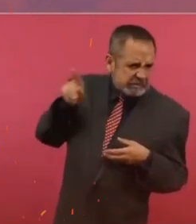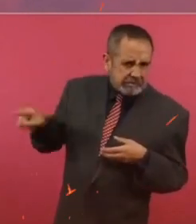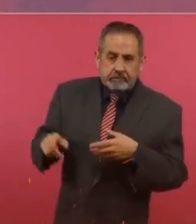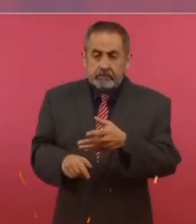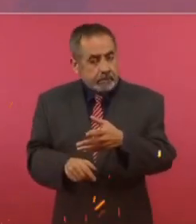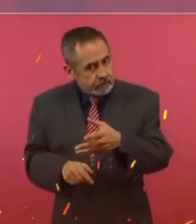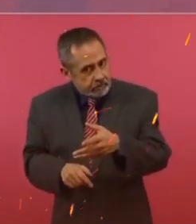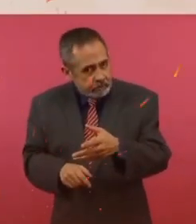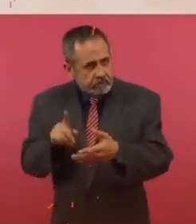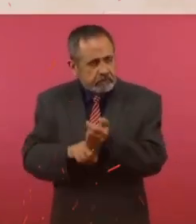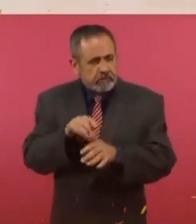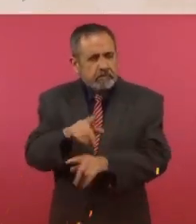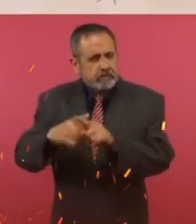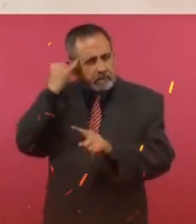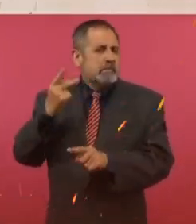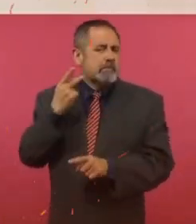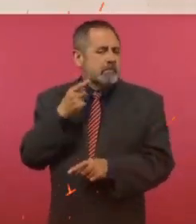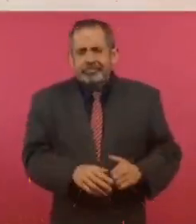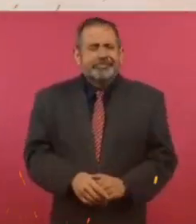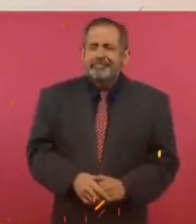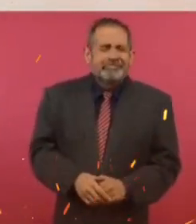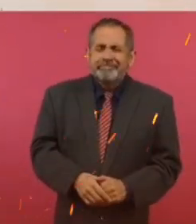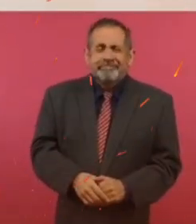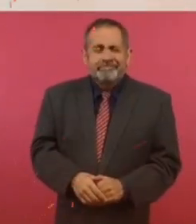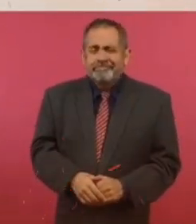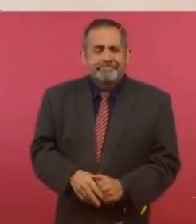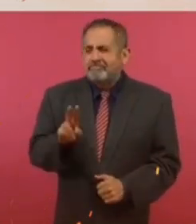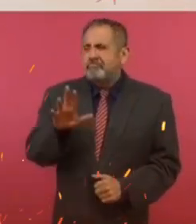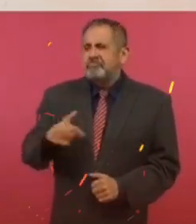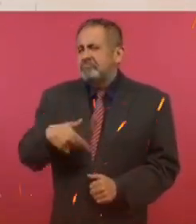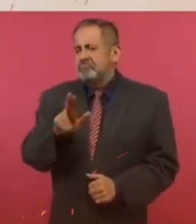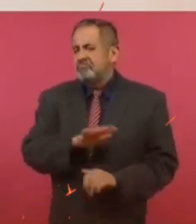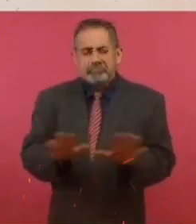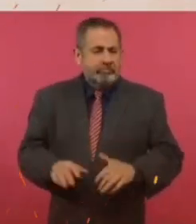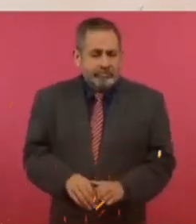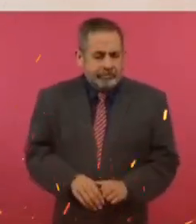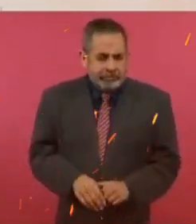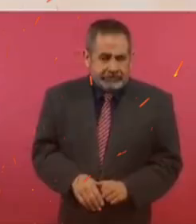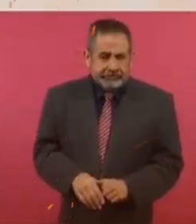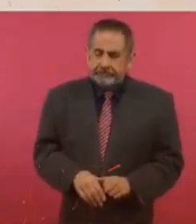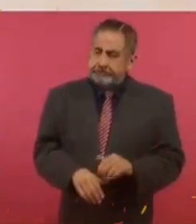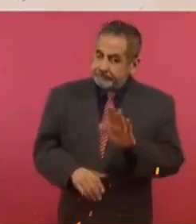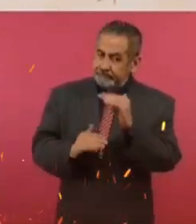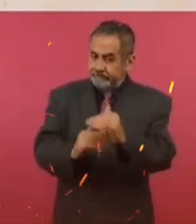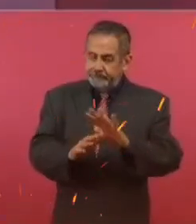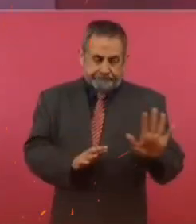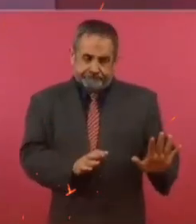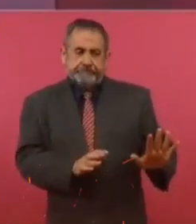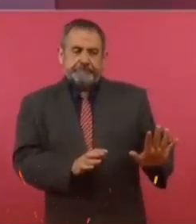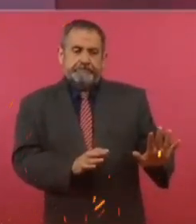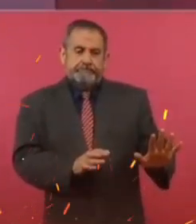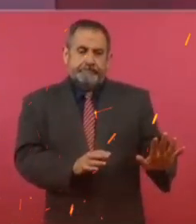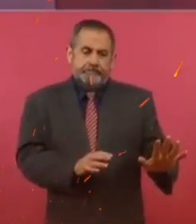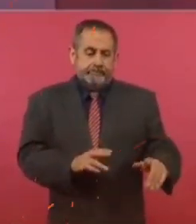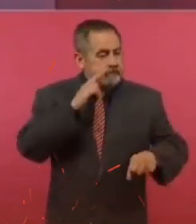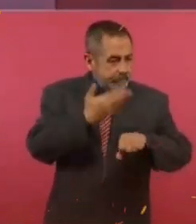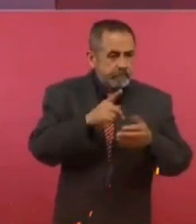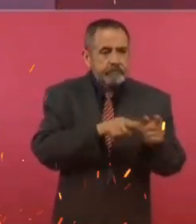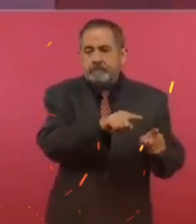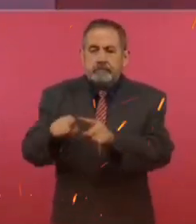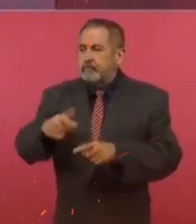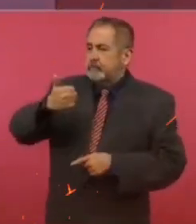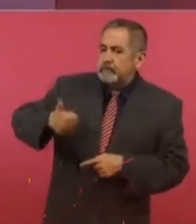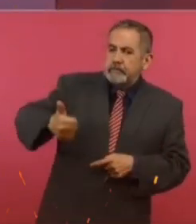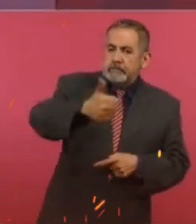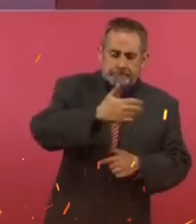por cuestiones políticas o politiqueras. Entonces, sí hay un límite que tiene que ver con la responsabilidad de cada quien. Tenemos que